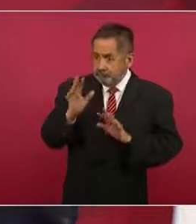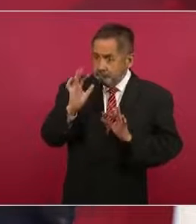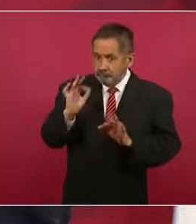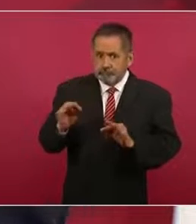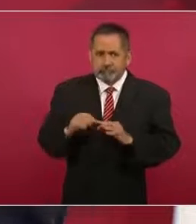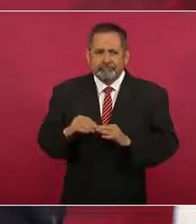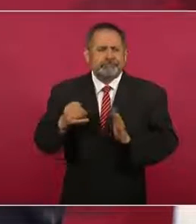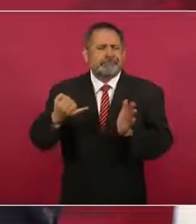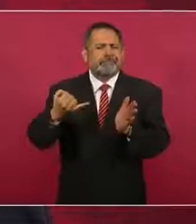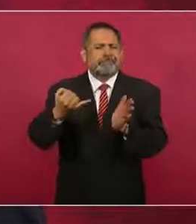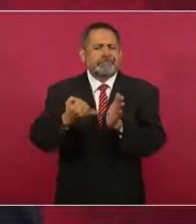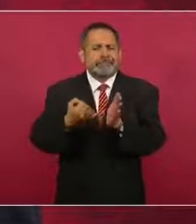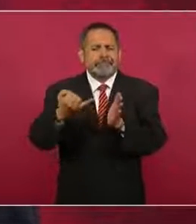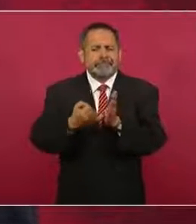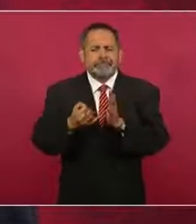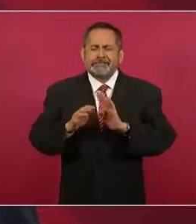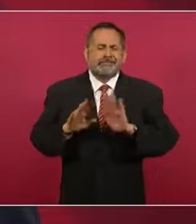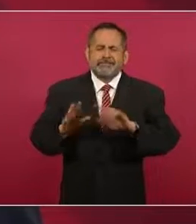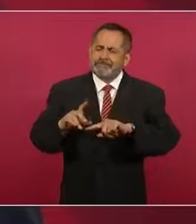aranceles,